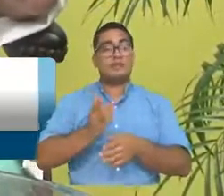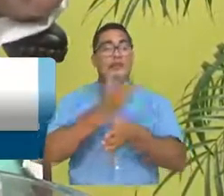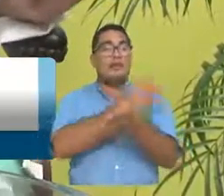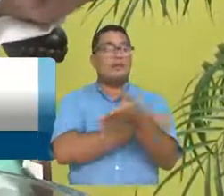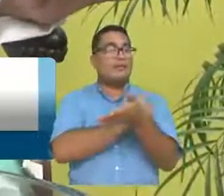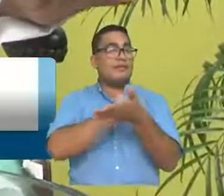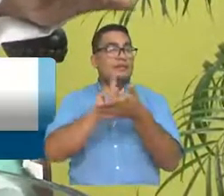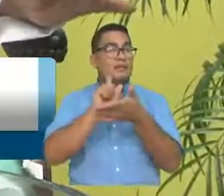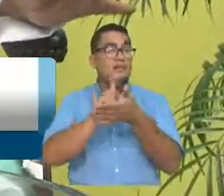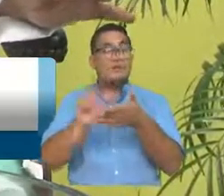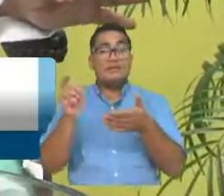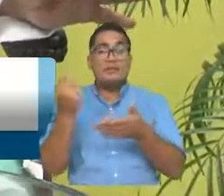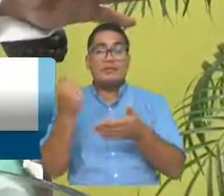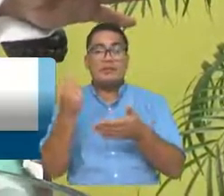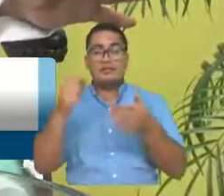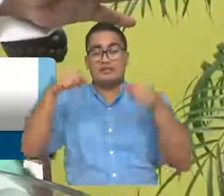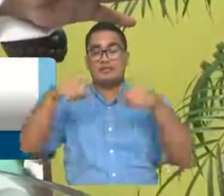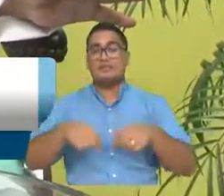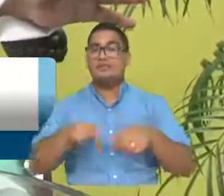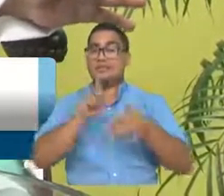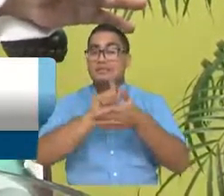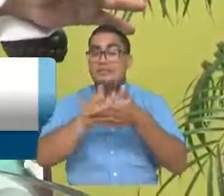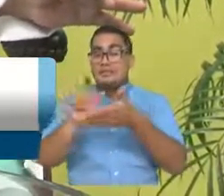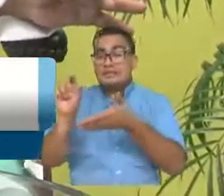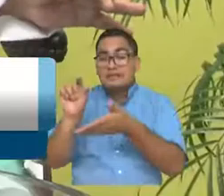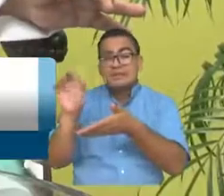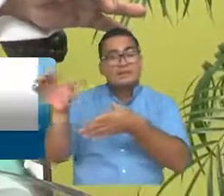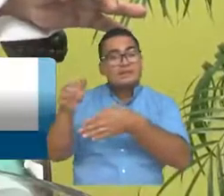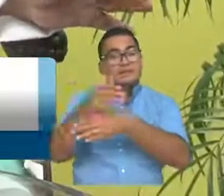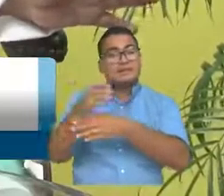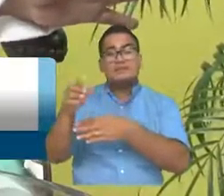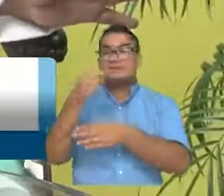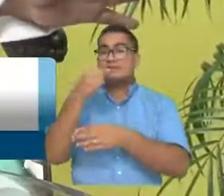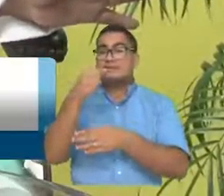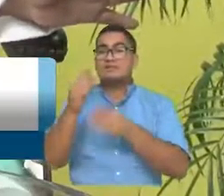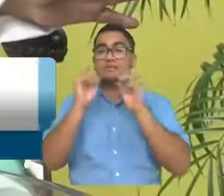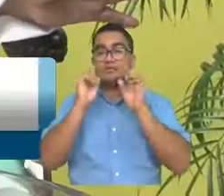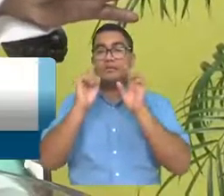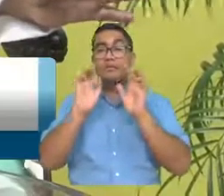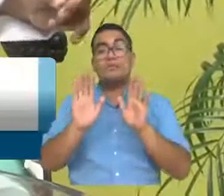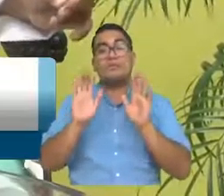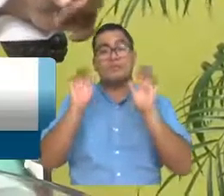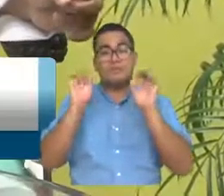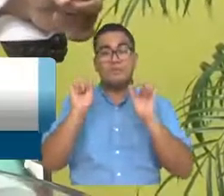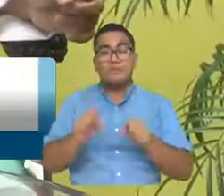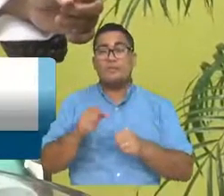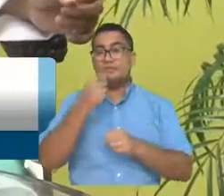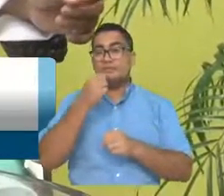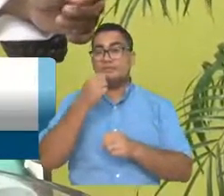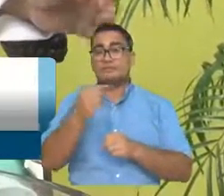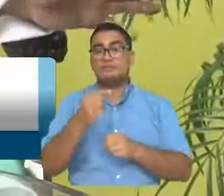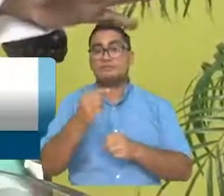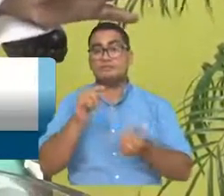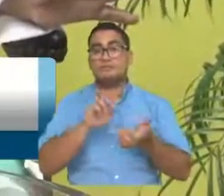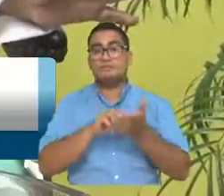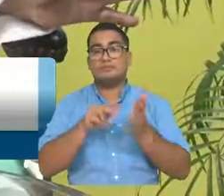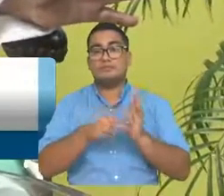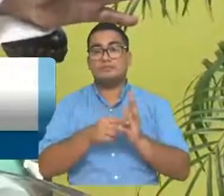que te puedan utilizar para limpiar y desinfectar tu hogar. Entonces, estamos cuidando a la